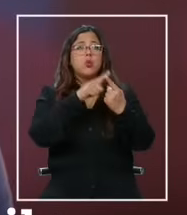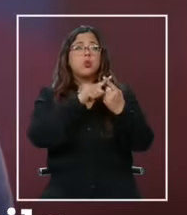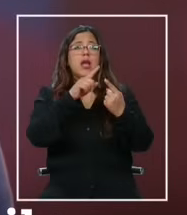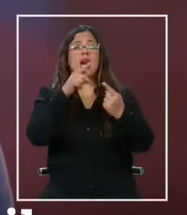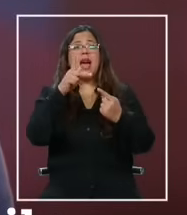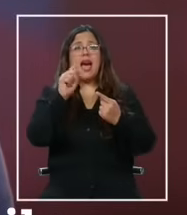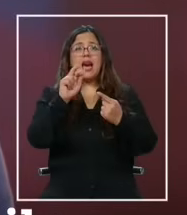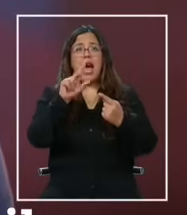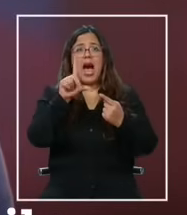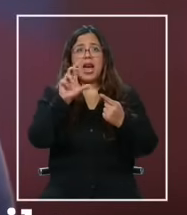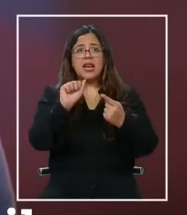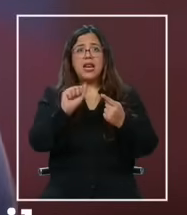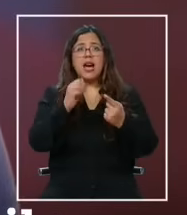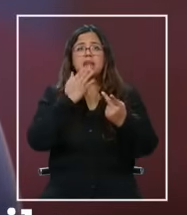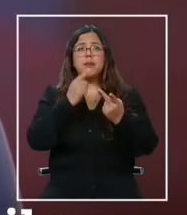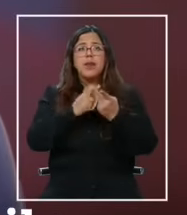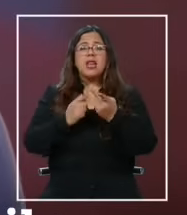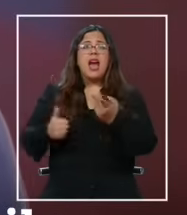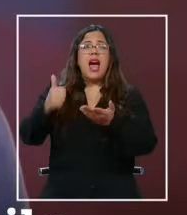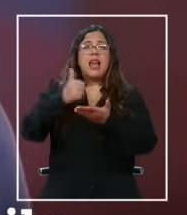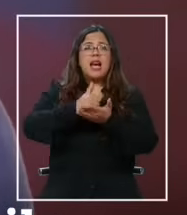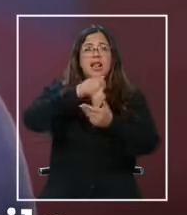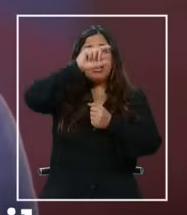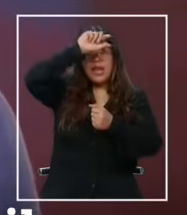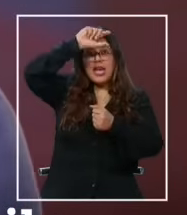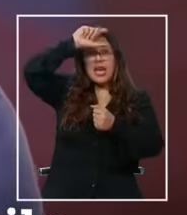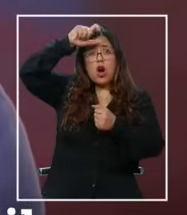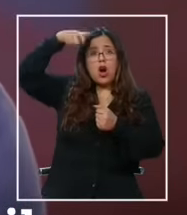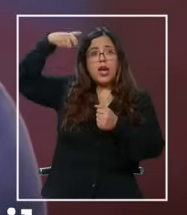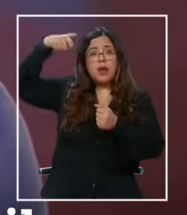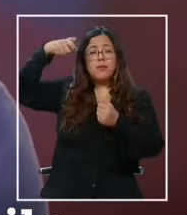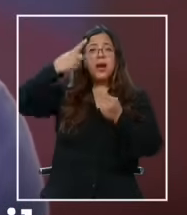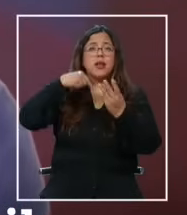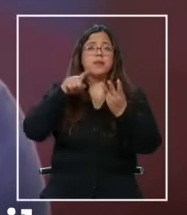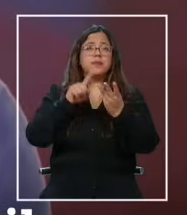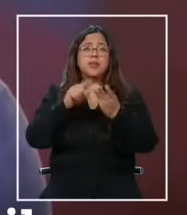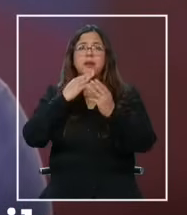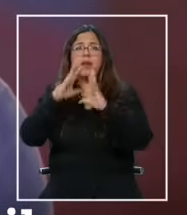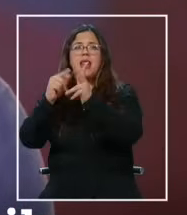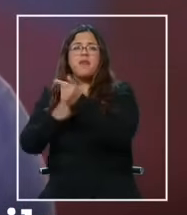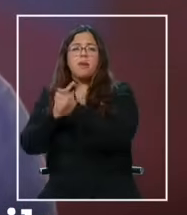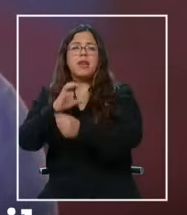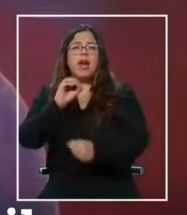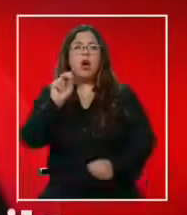Carla rubilar y el alcalde Germán codina y por el otro la familia